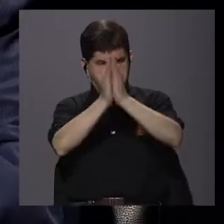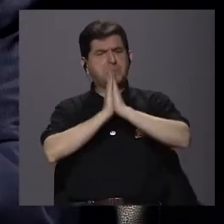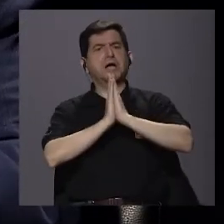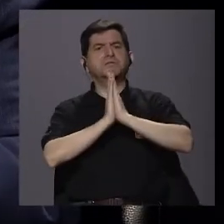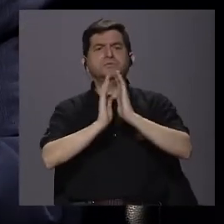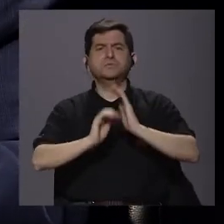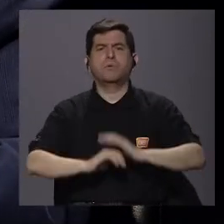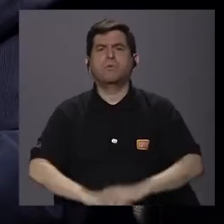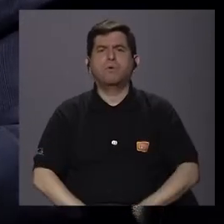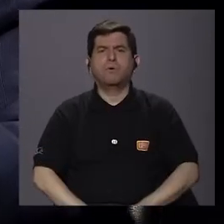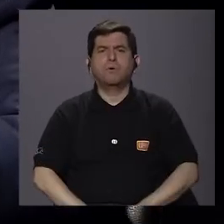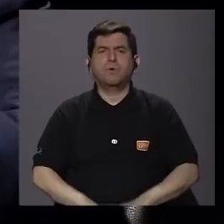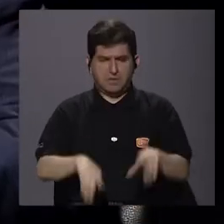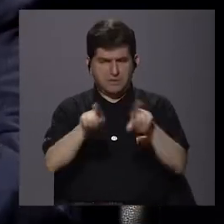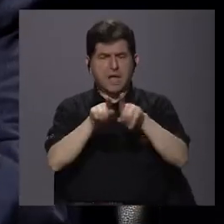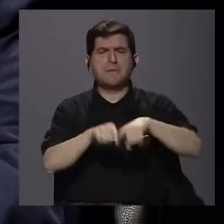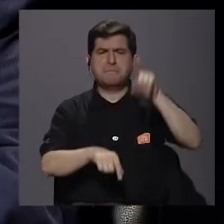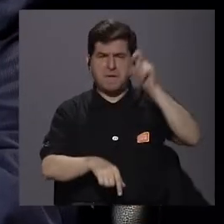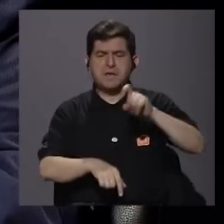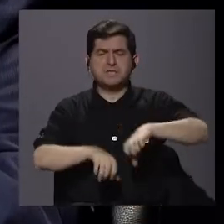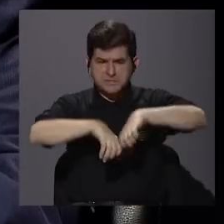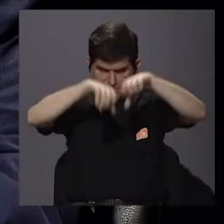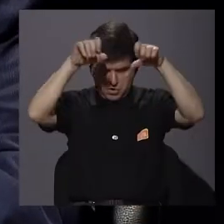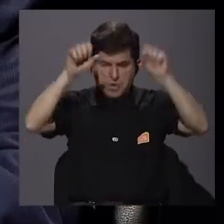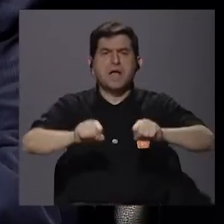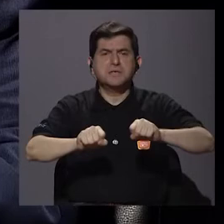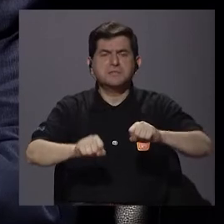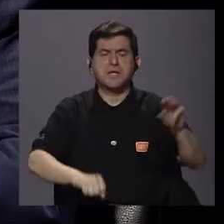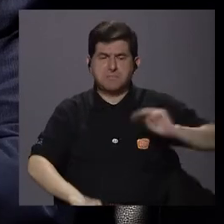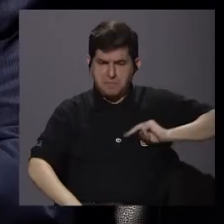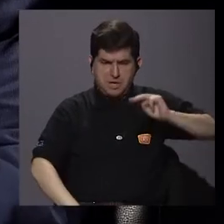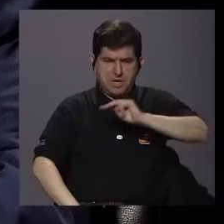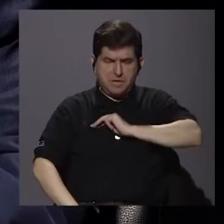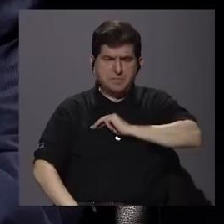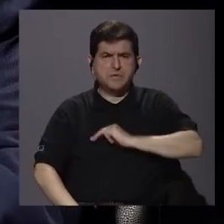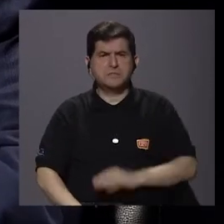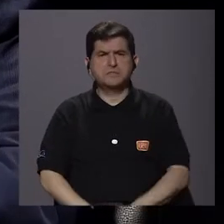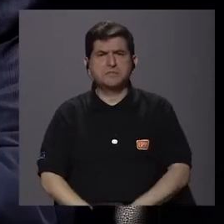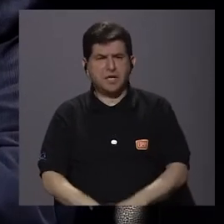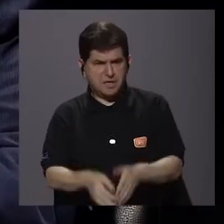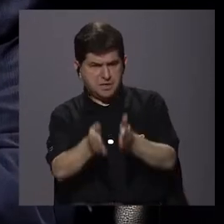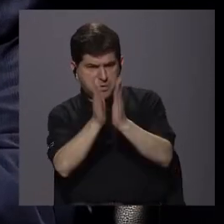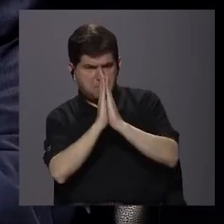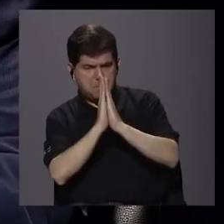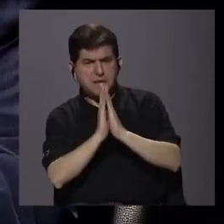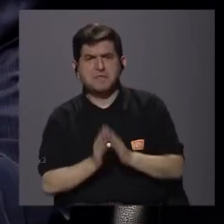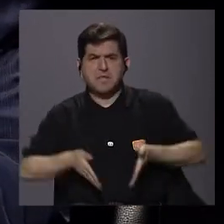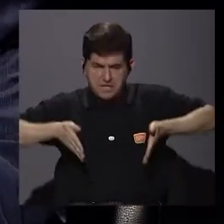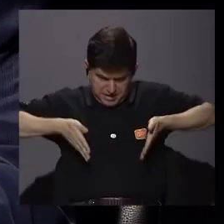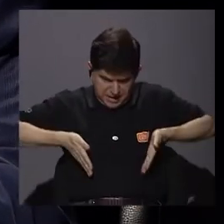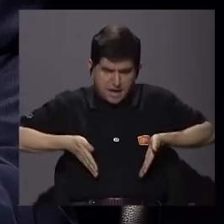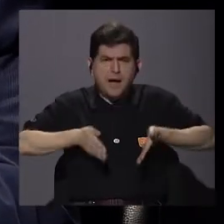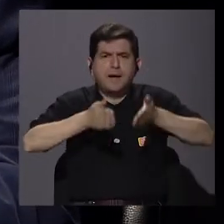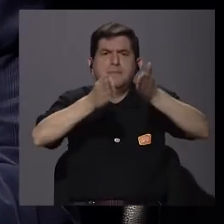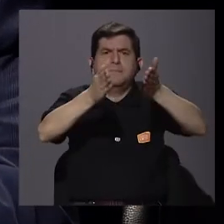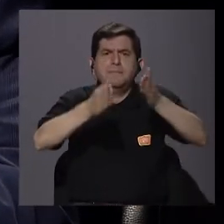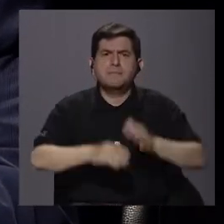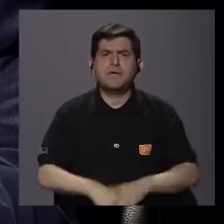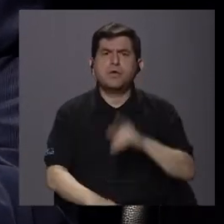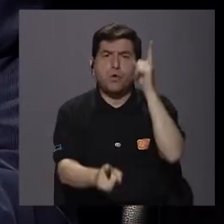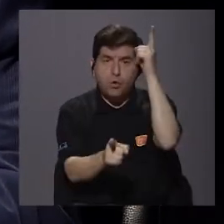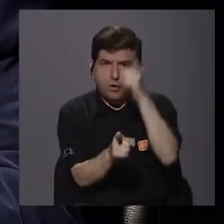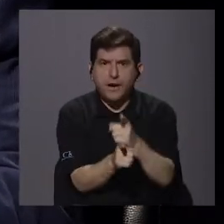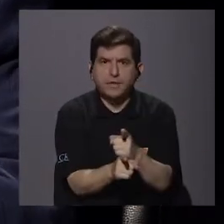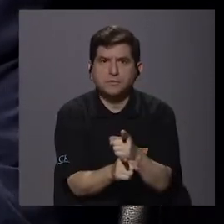tiene que inducir al sistema y al ministerio a tomar un rumbo